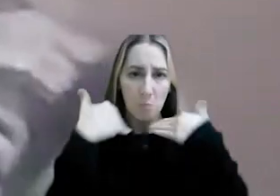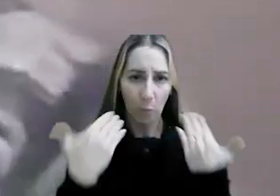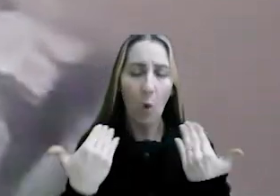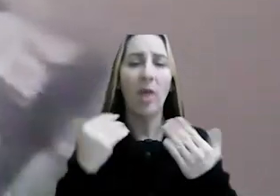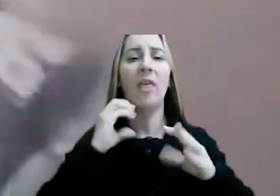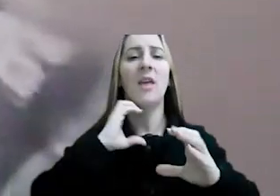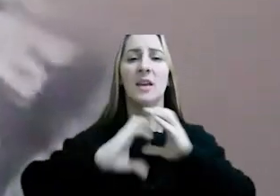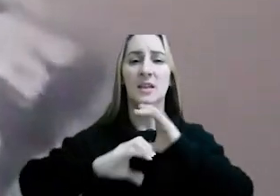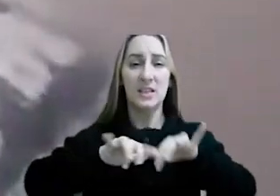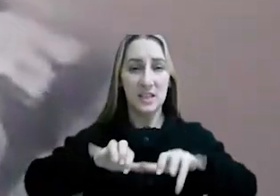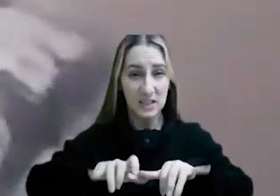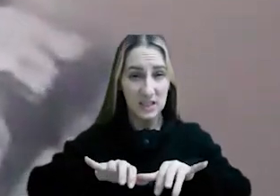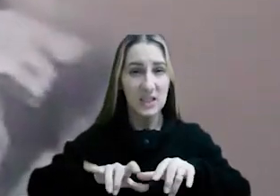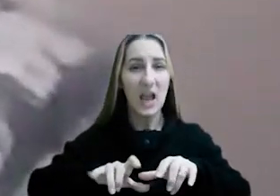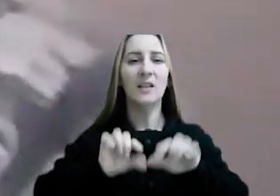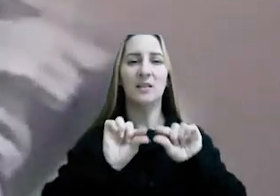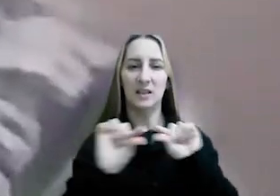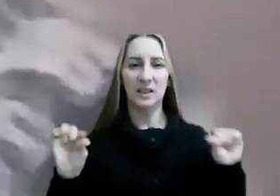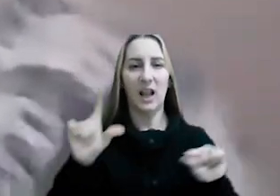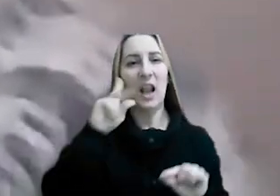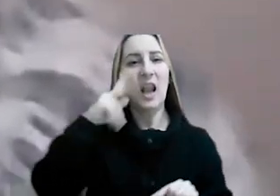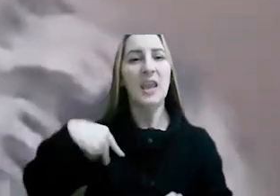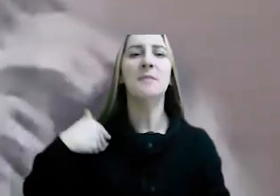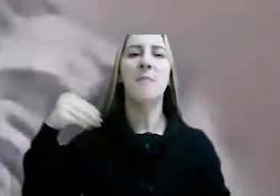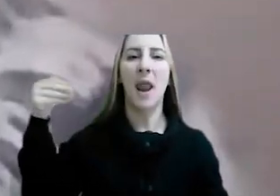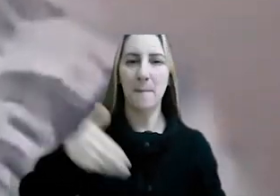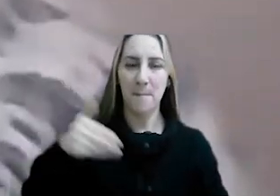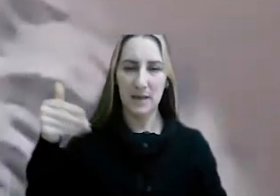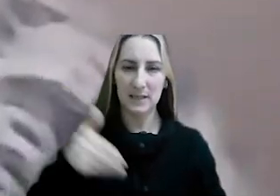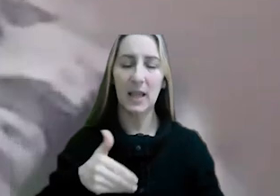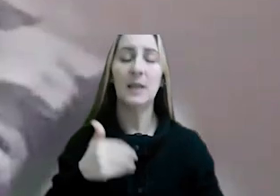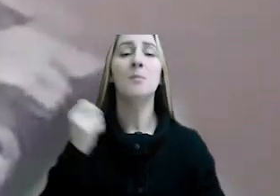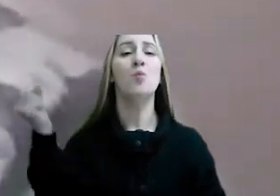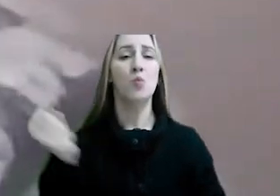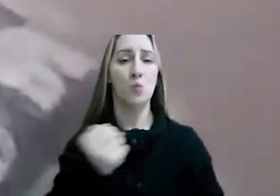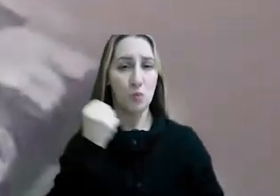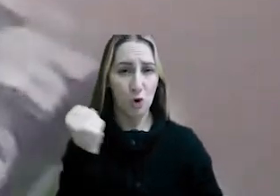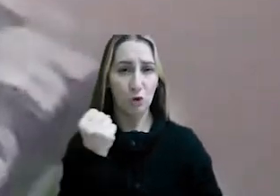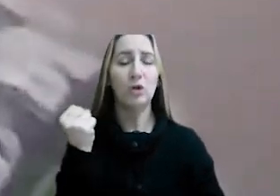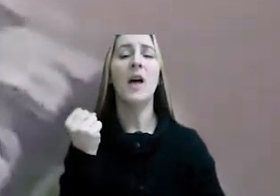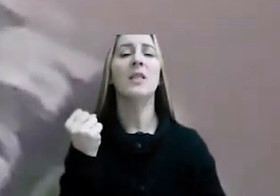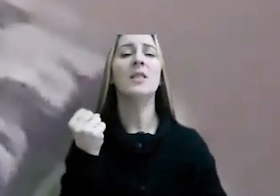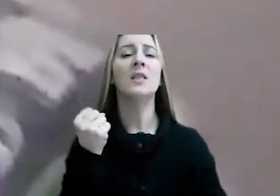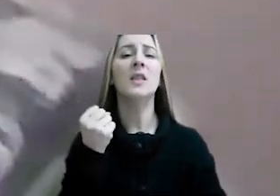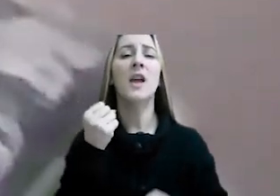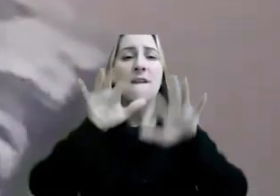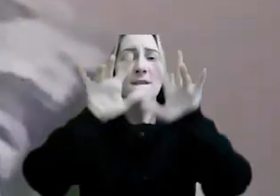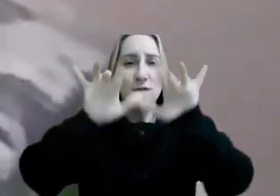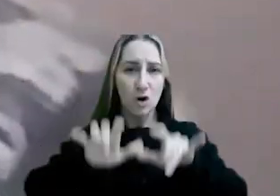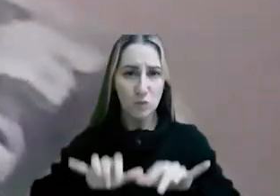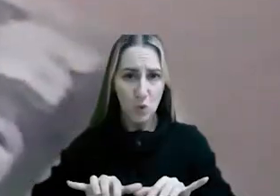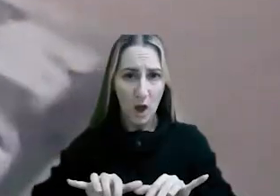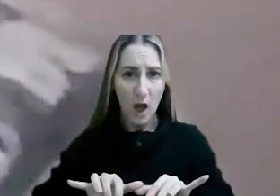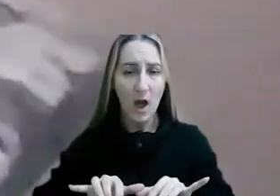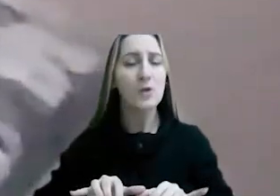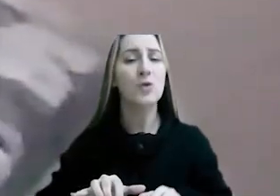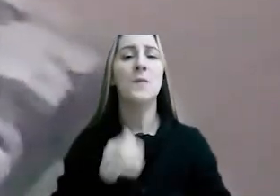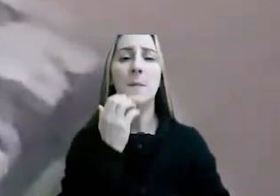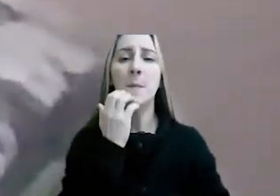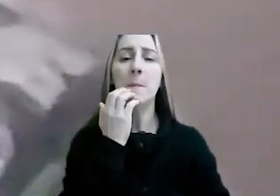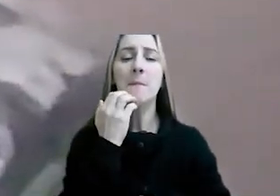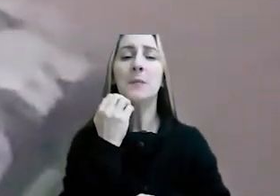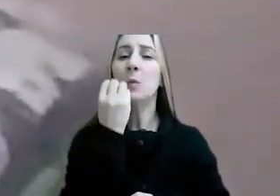ir colocando el link para ver el presente, que es muy importante que nos completen el formulario, porque bueno, a fin de año,